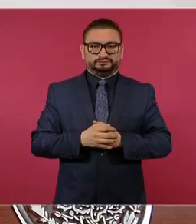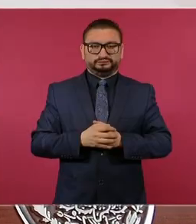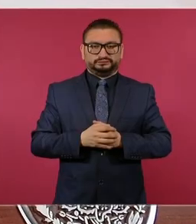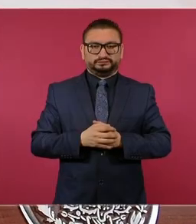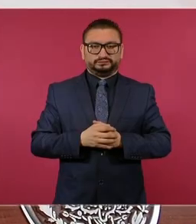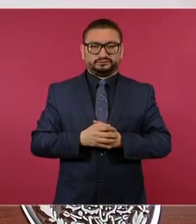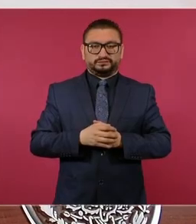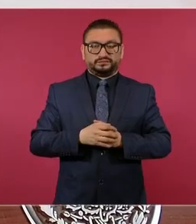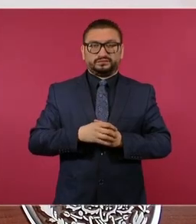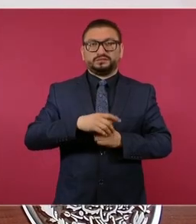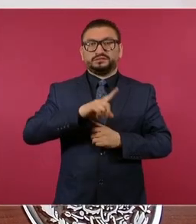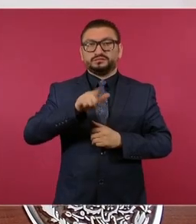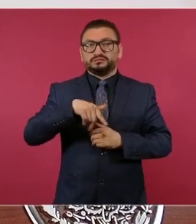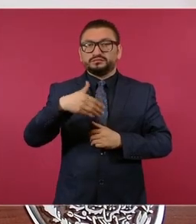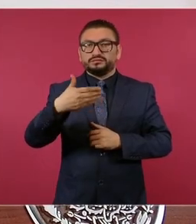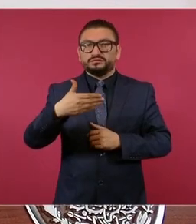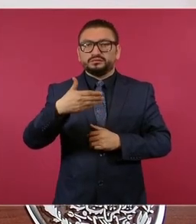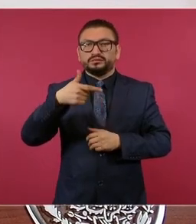Y resulta que era falso.